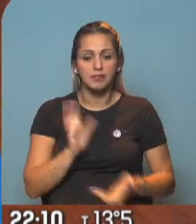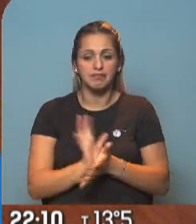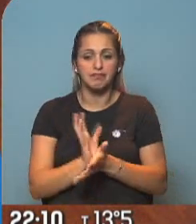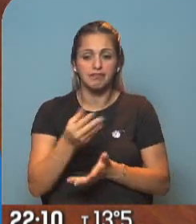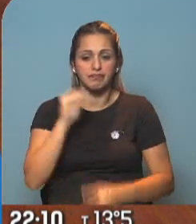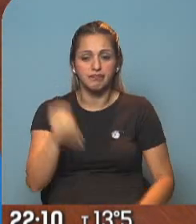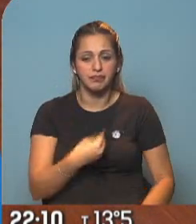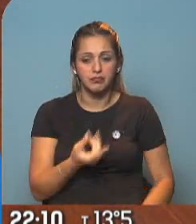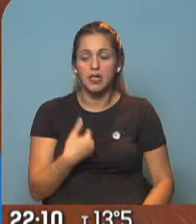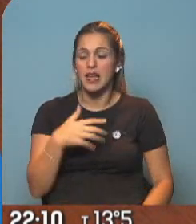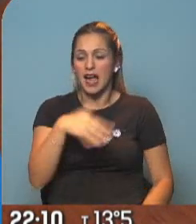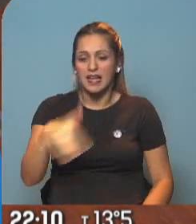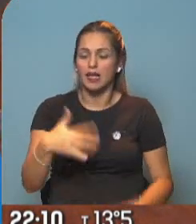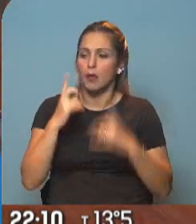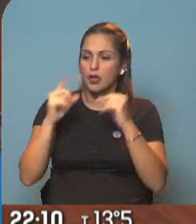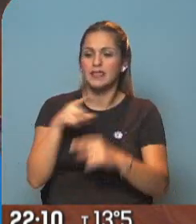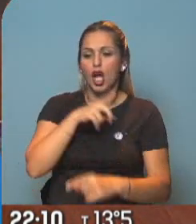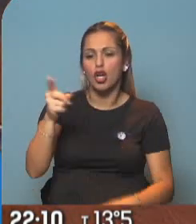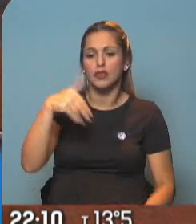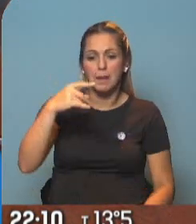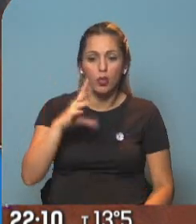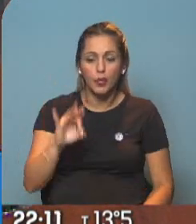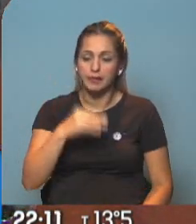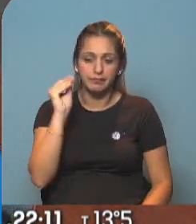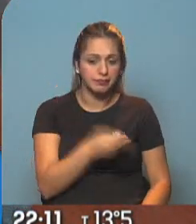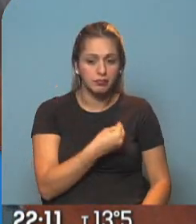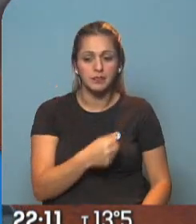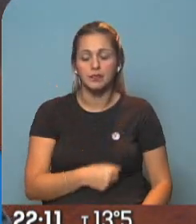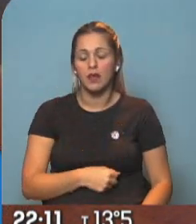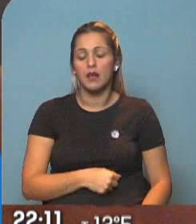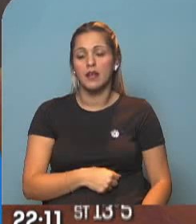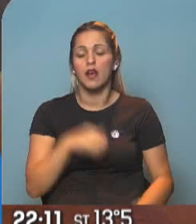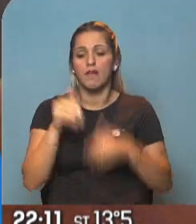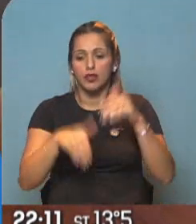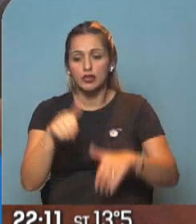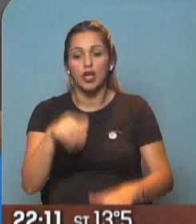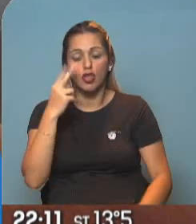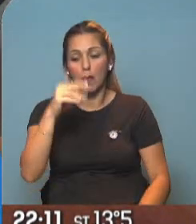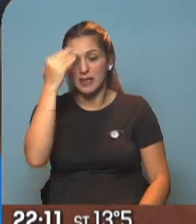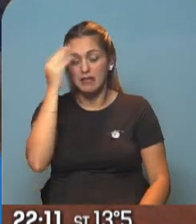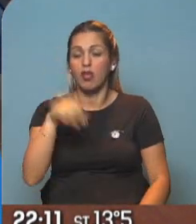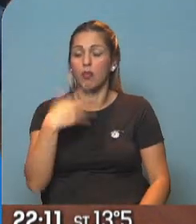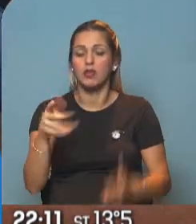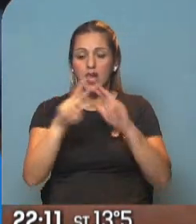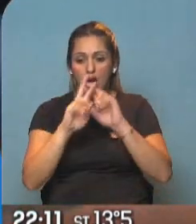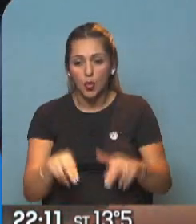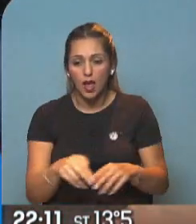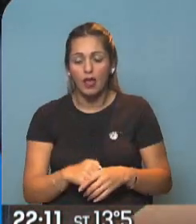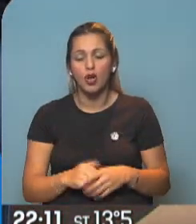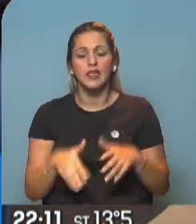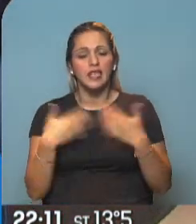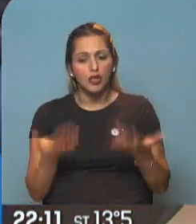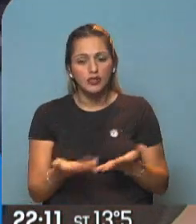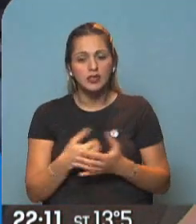salir a la calle a derrotar a Maduro fracasó, sí. Participar en elecciones funcionó en el 2015, pero después el Parlamento fue anulado, y entonces emerge